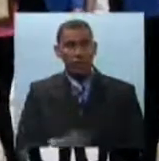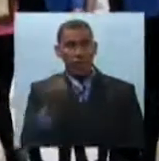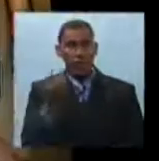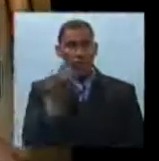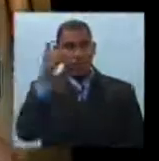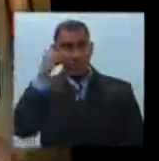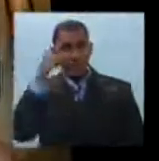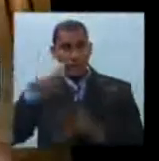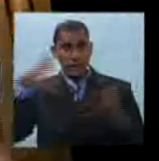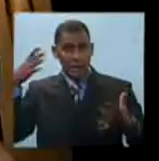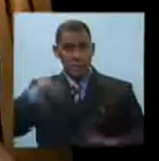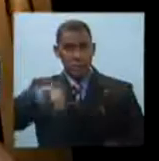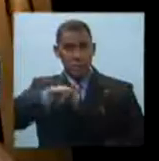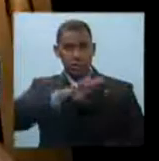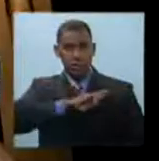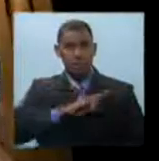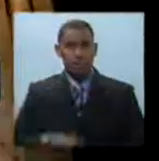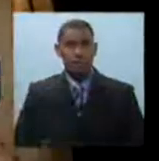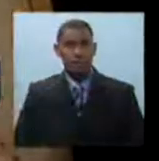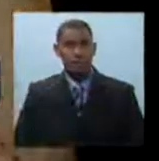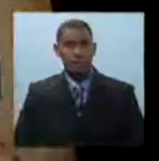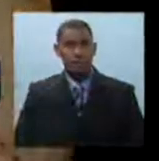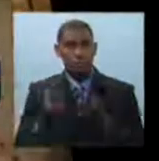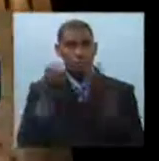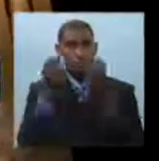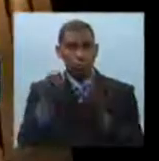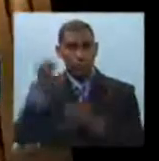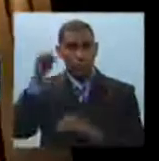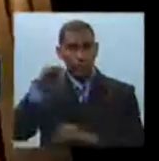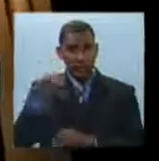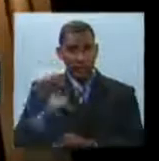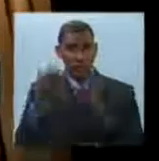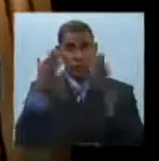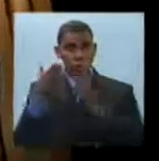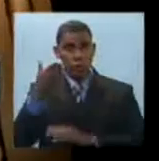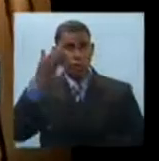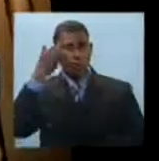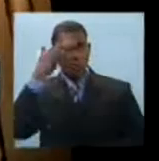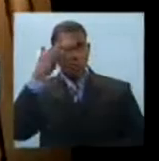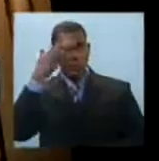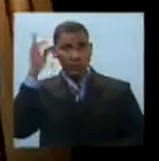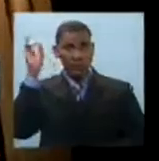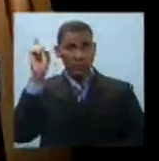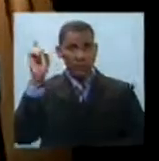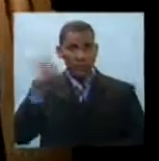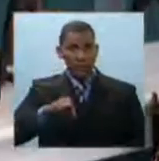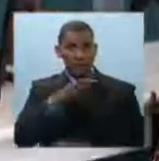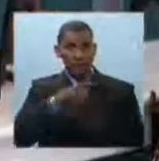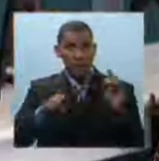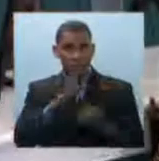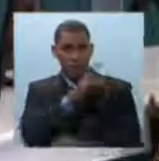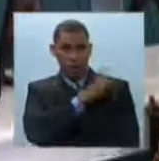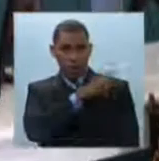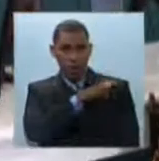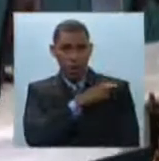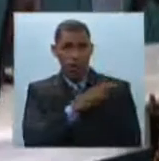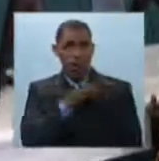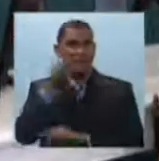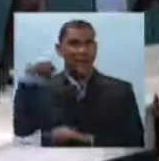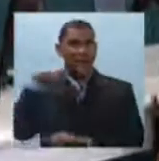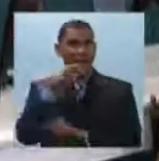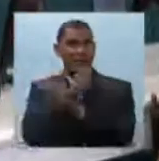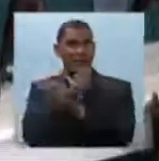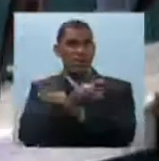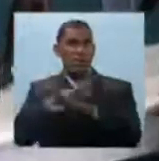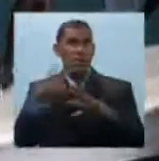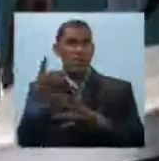grande para nosotros. Hay muchos éxitos en la carrera de Luis Ojo, actualmente como manager, incluso un título en la última temporada luego profesional, pero ¿qué falta para